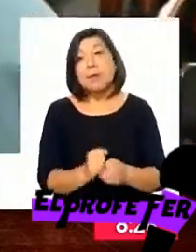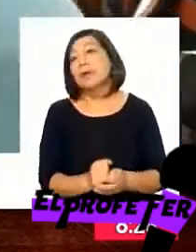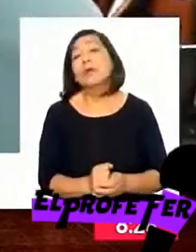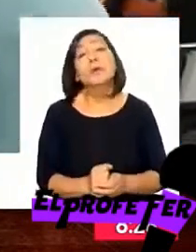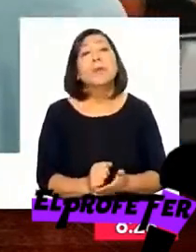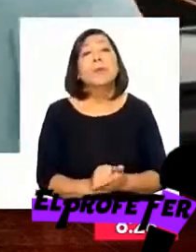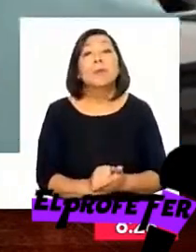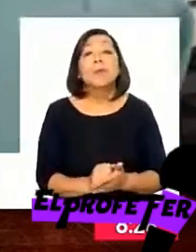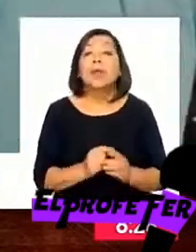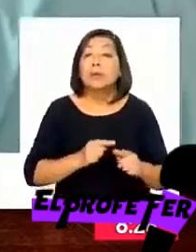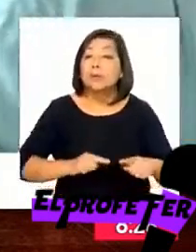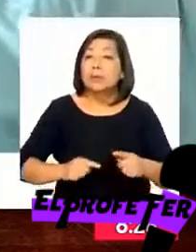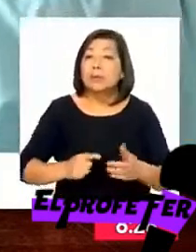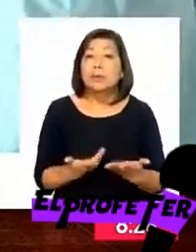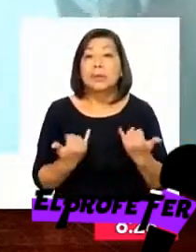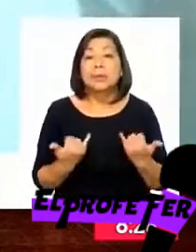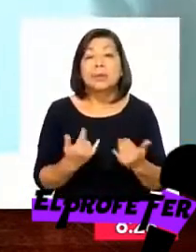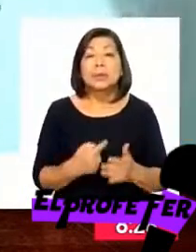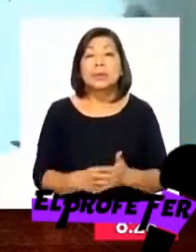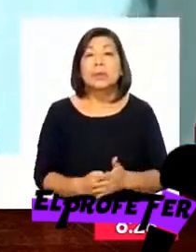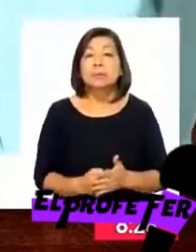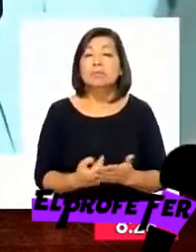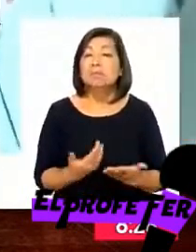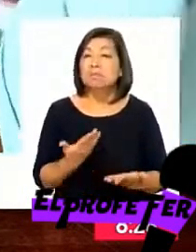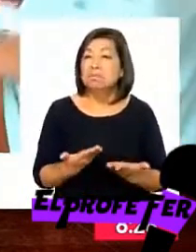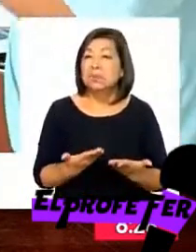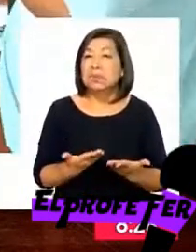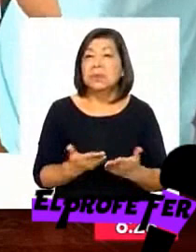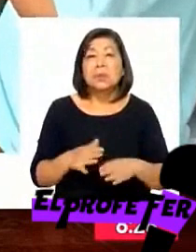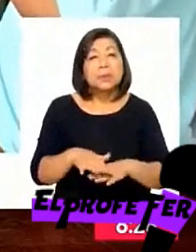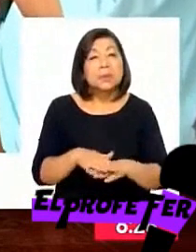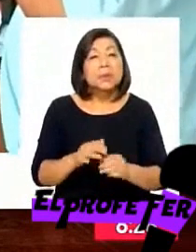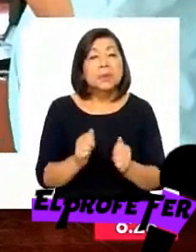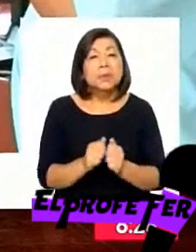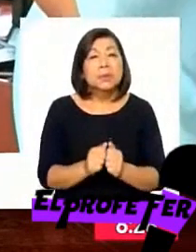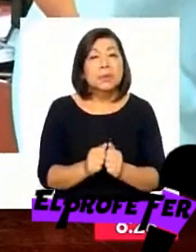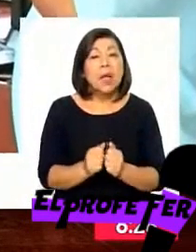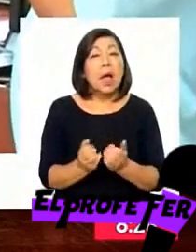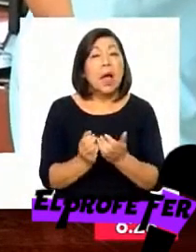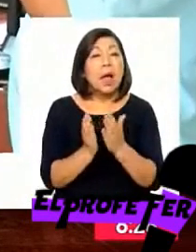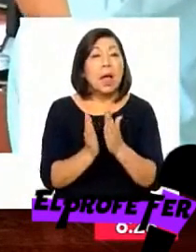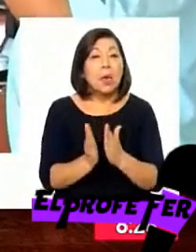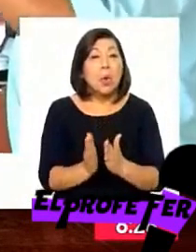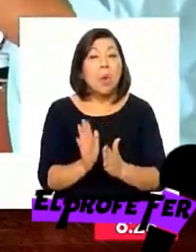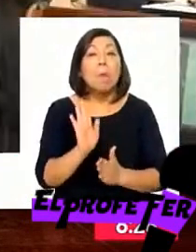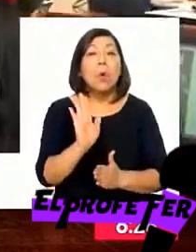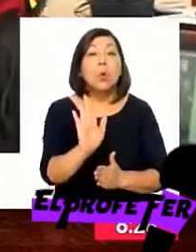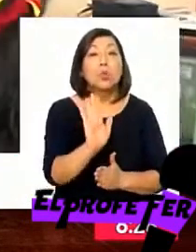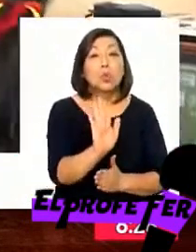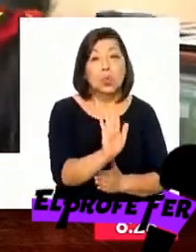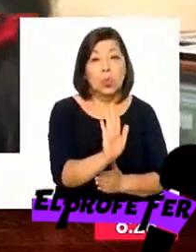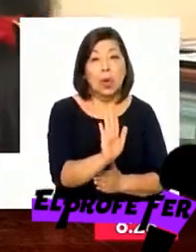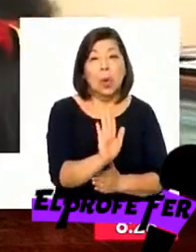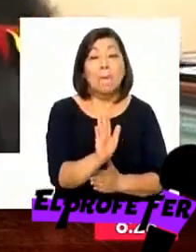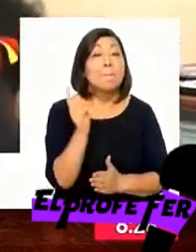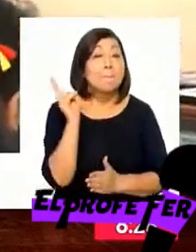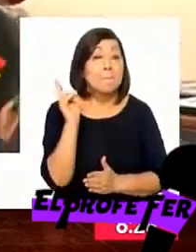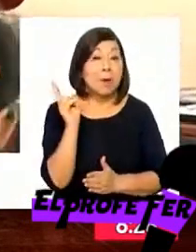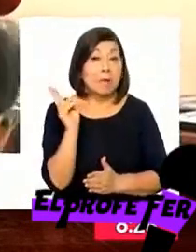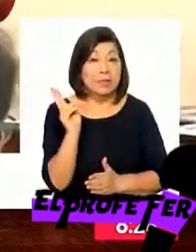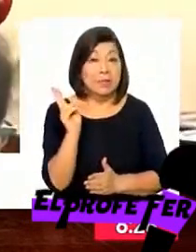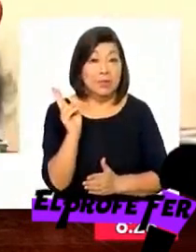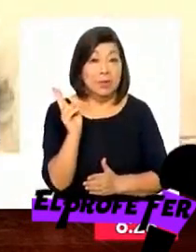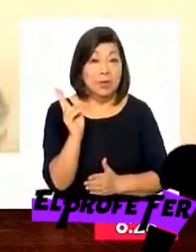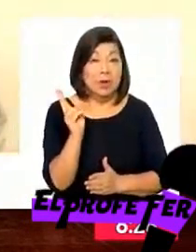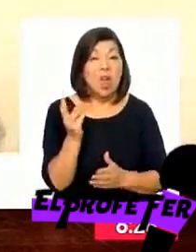específicamente dirigidas a hacer esto, que son administrados a los alumnos por sus propios profesores. Los